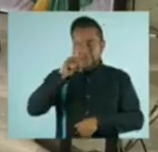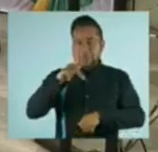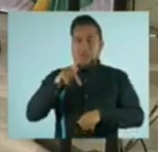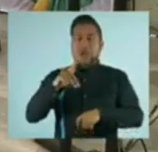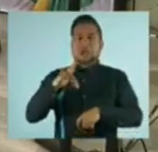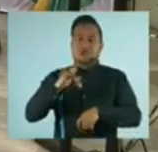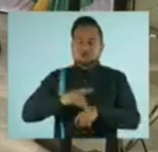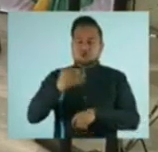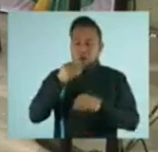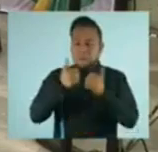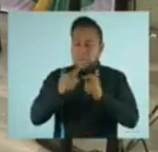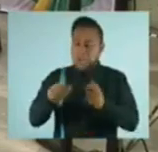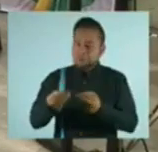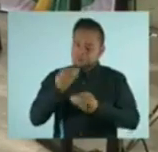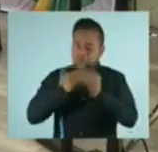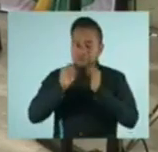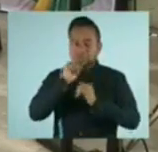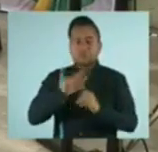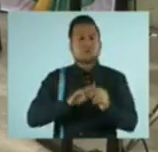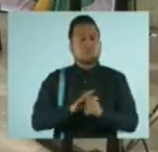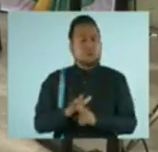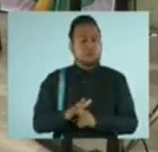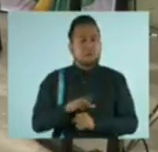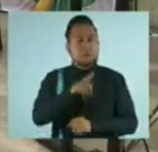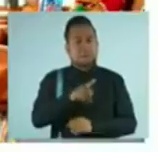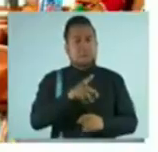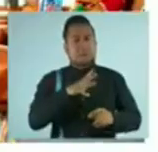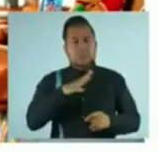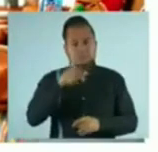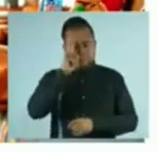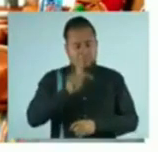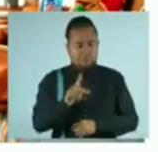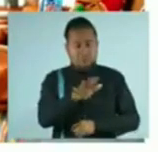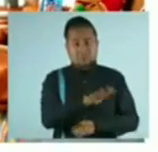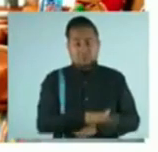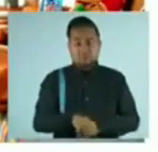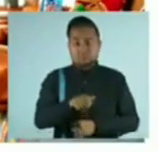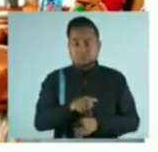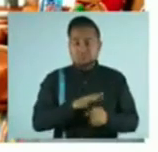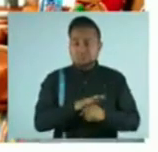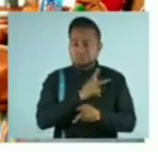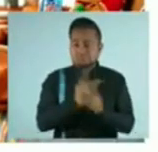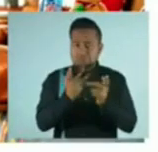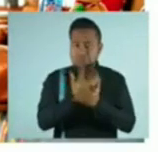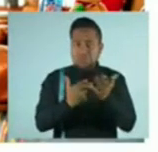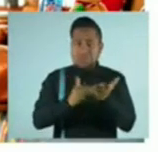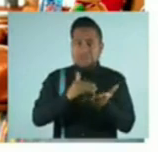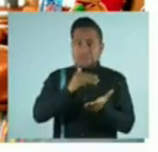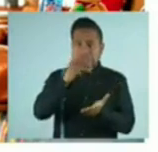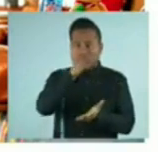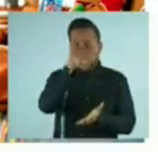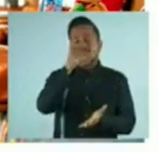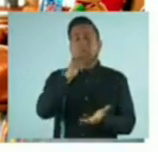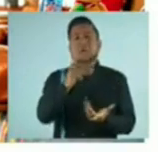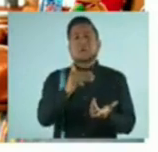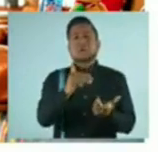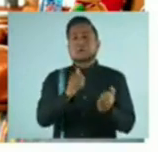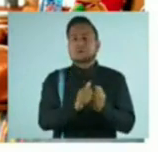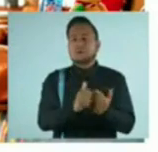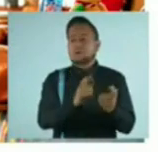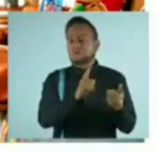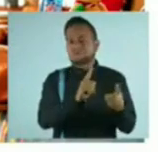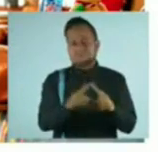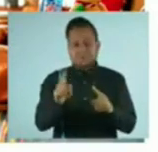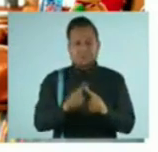Y además del pan serrano, bueno, pues también en el pueblo se produce miel multiflora. En el pueblo también